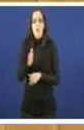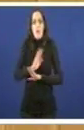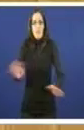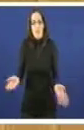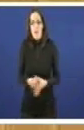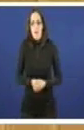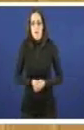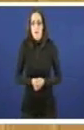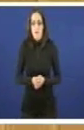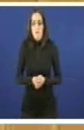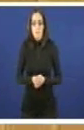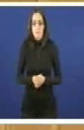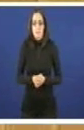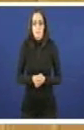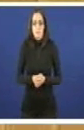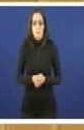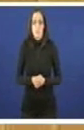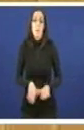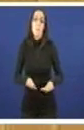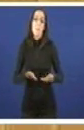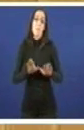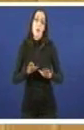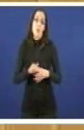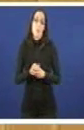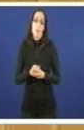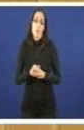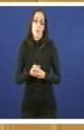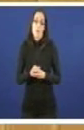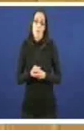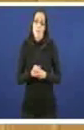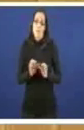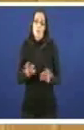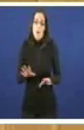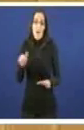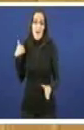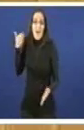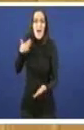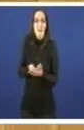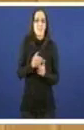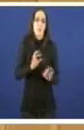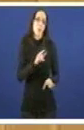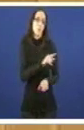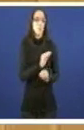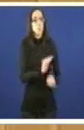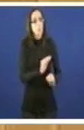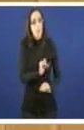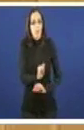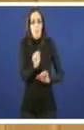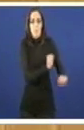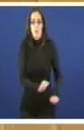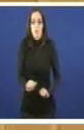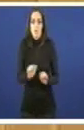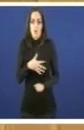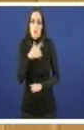absoluto pero hasta da agora vostedes están protegidos ainda teñen un